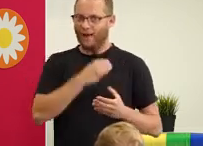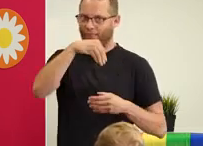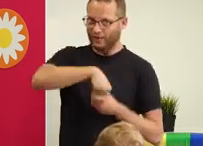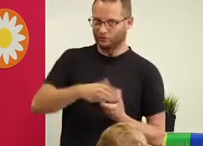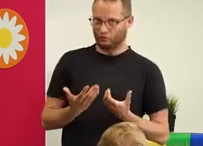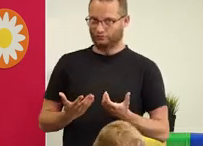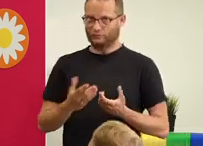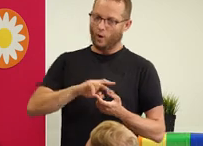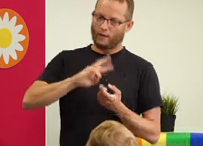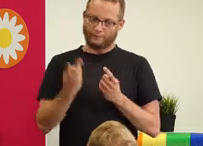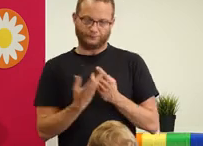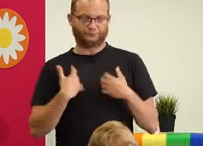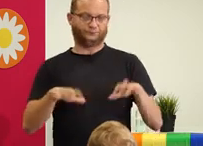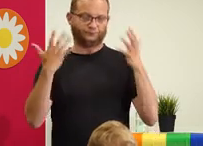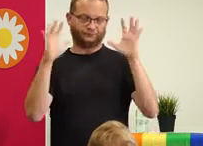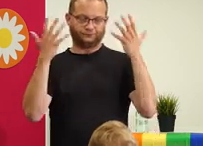antes que Gaza.